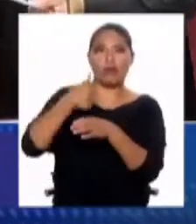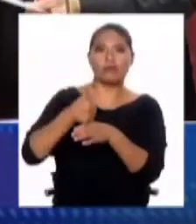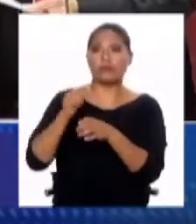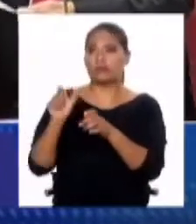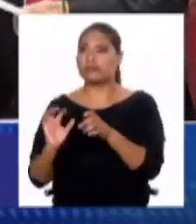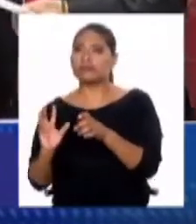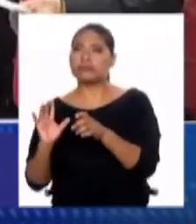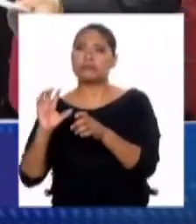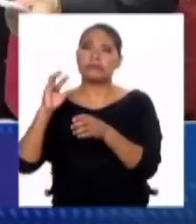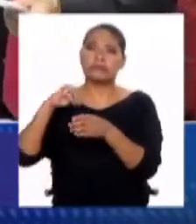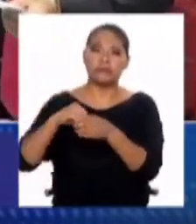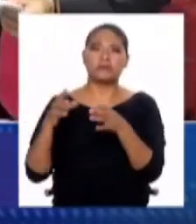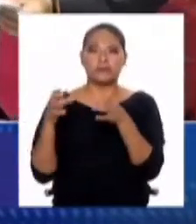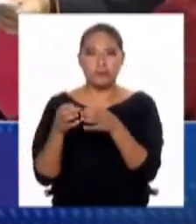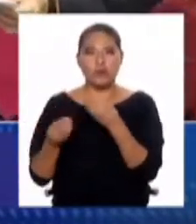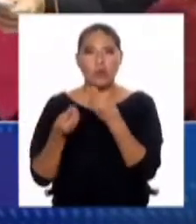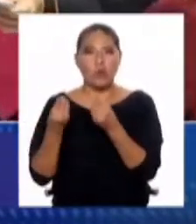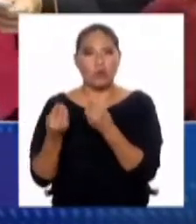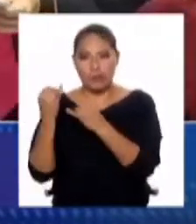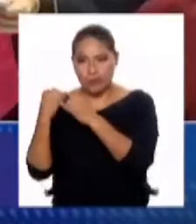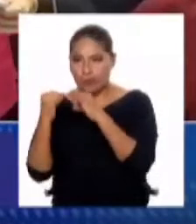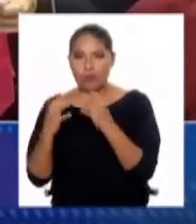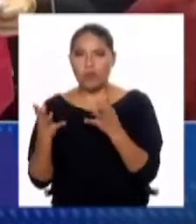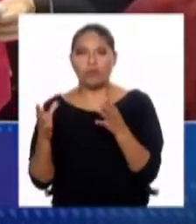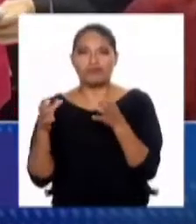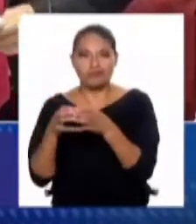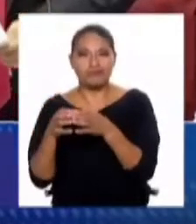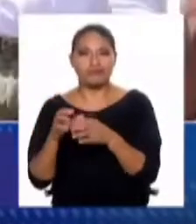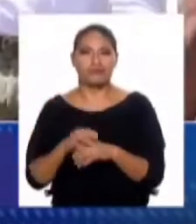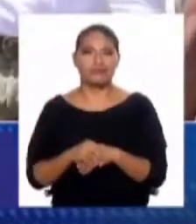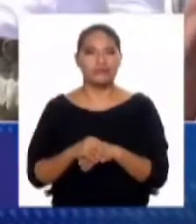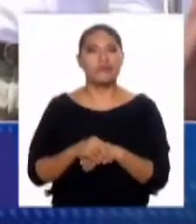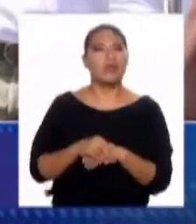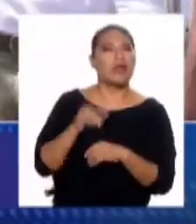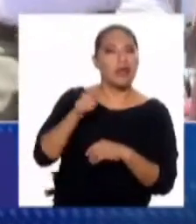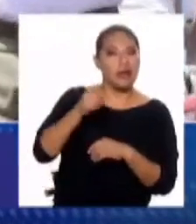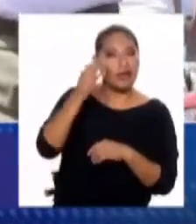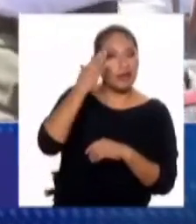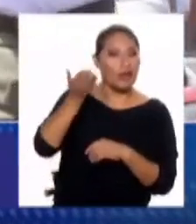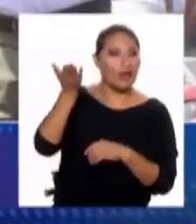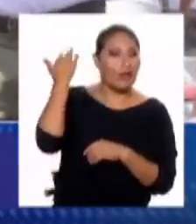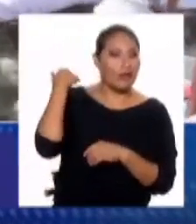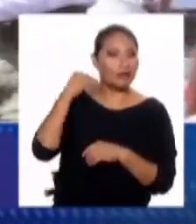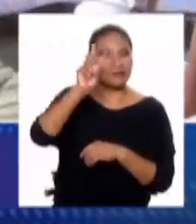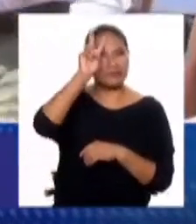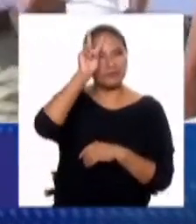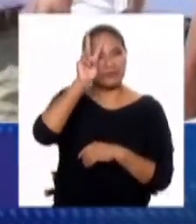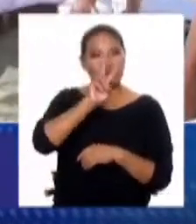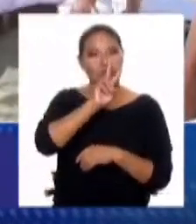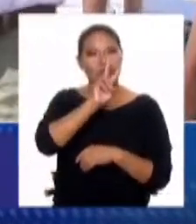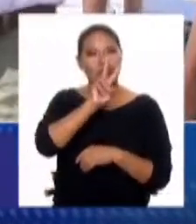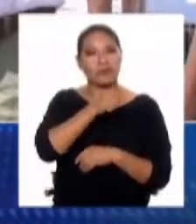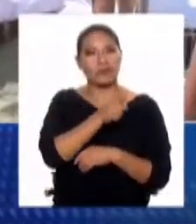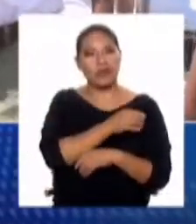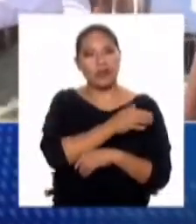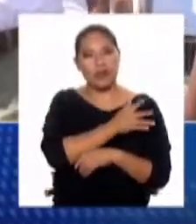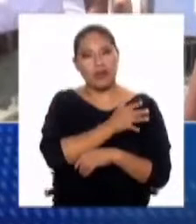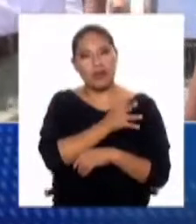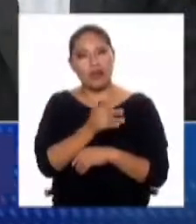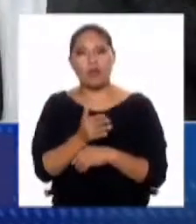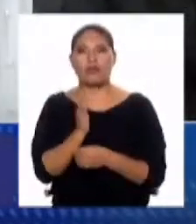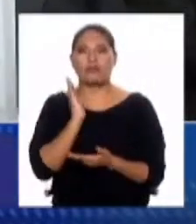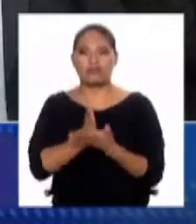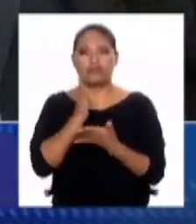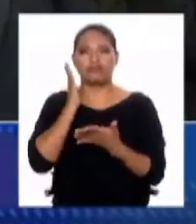de caudillistas. Imagínate tú, ¿cuántos golpes de Estado tenía el Perú hasta antes del año 2000?